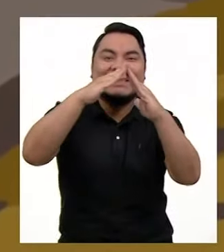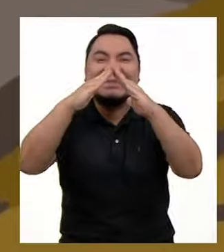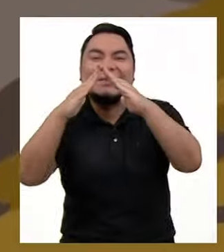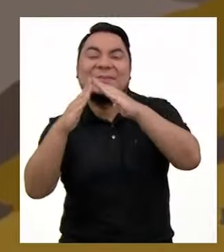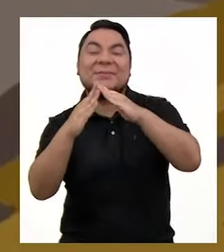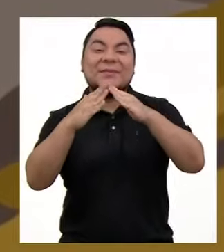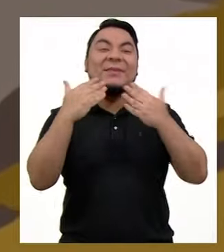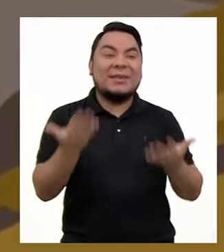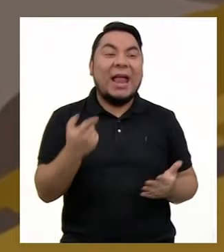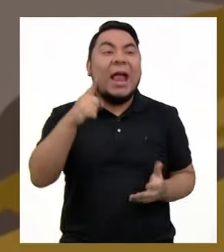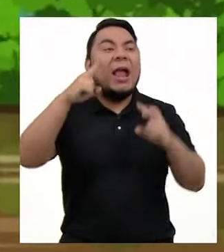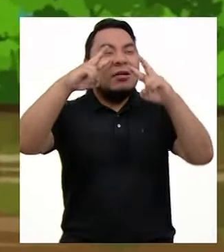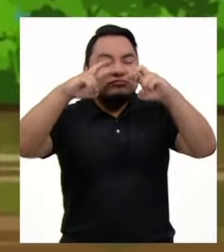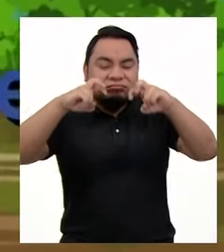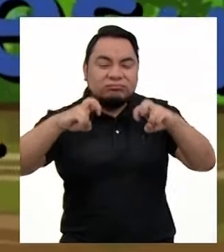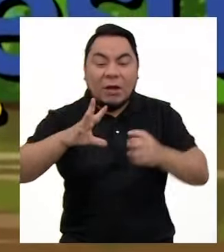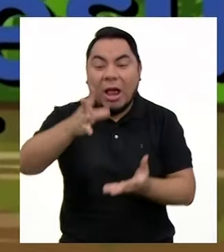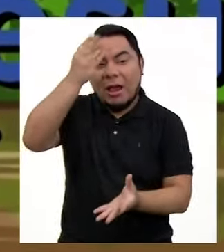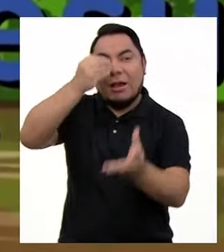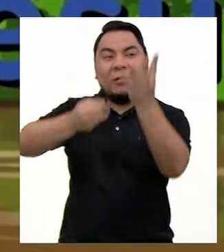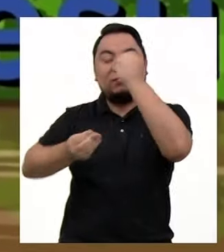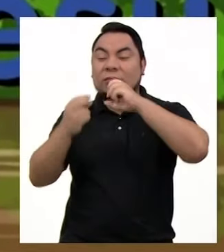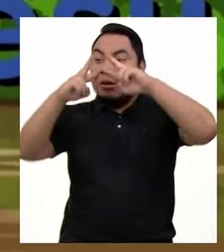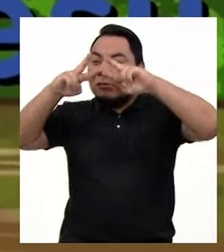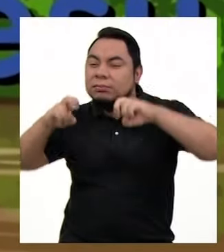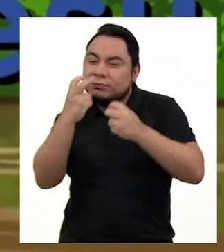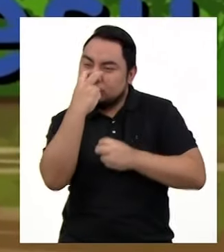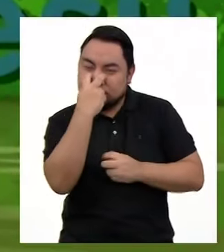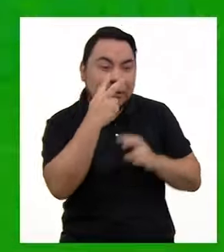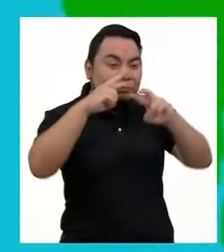Ya, ya, Natán Teresú,